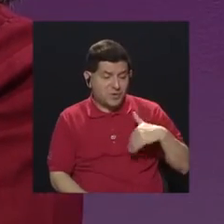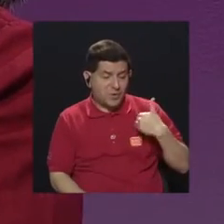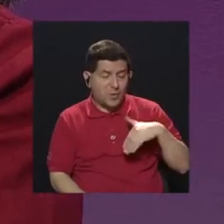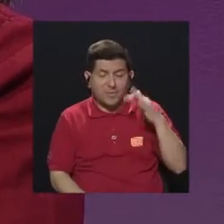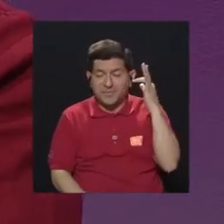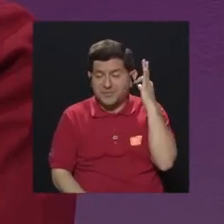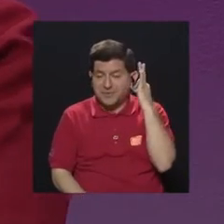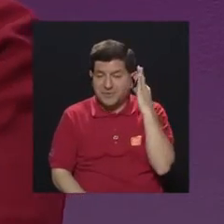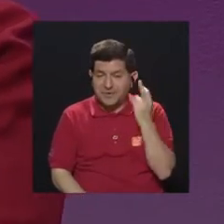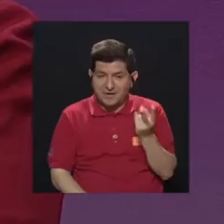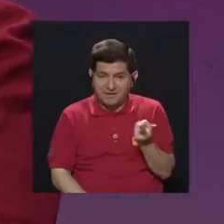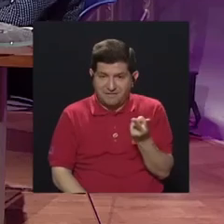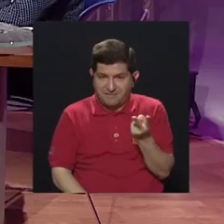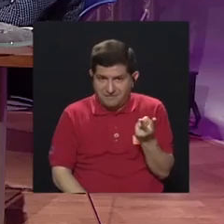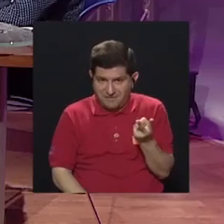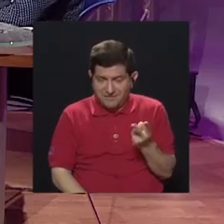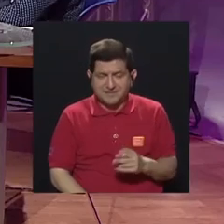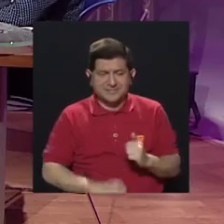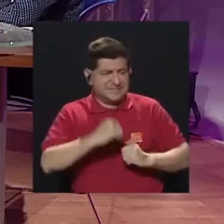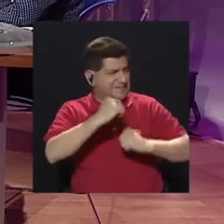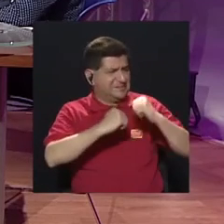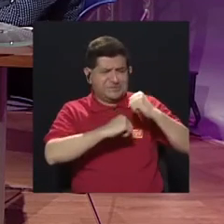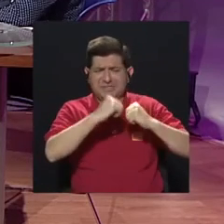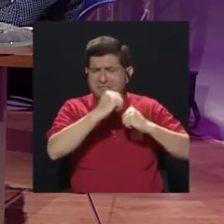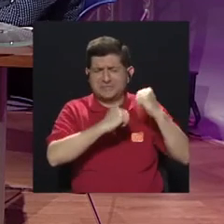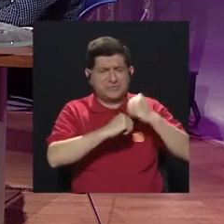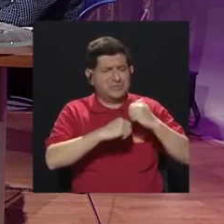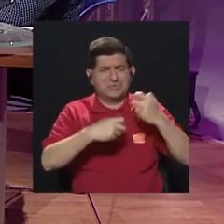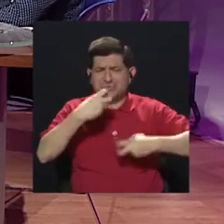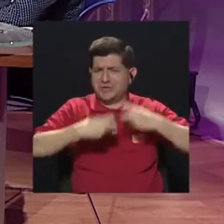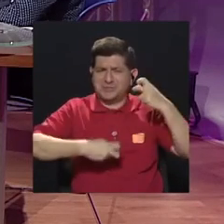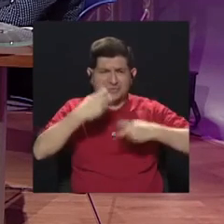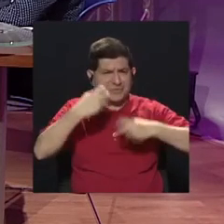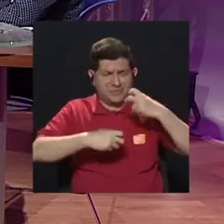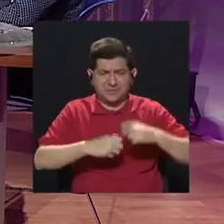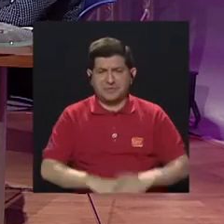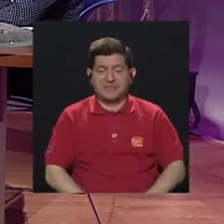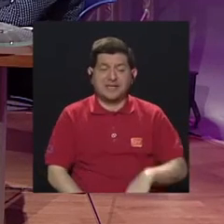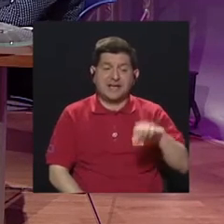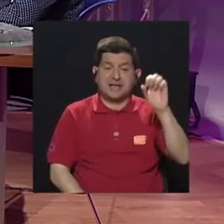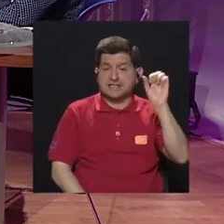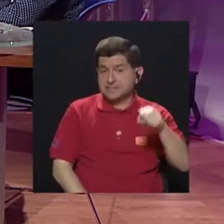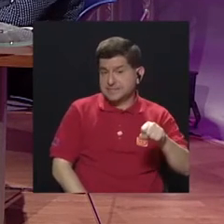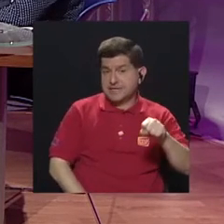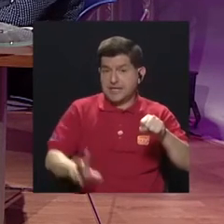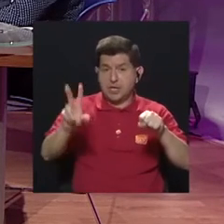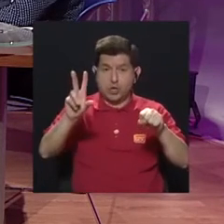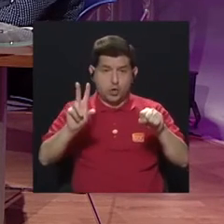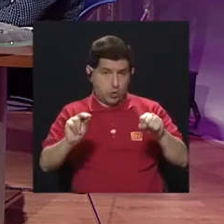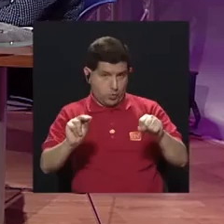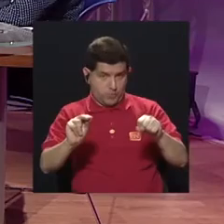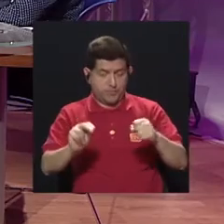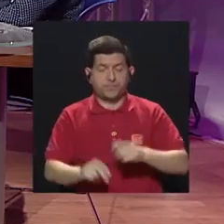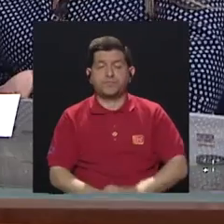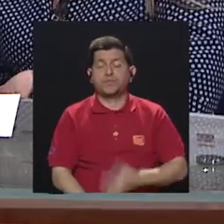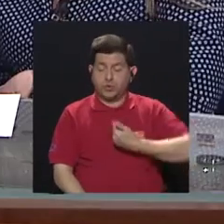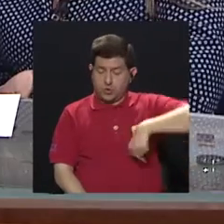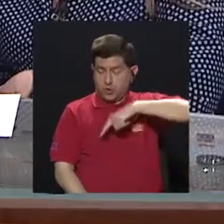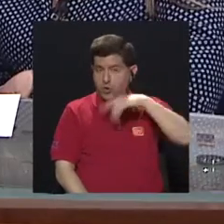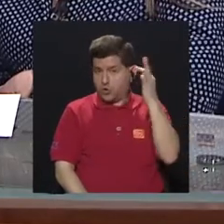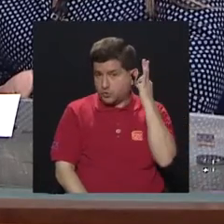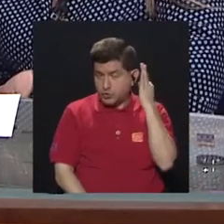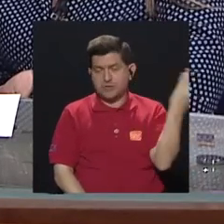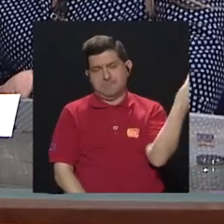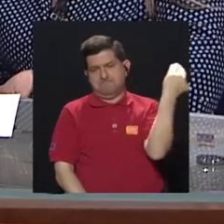mujeres al ser tan estructural el problema sino porque resulta que somos víctimas de violencia